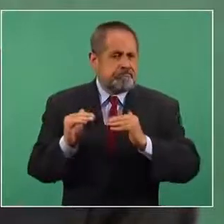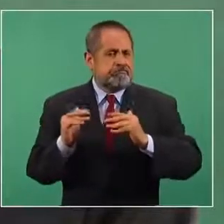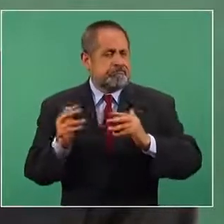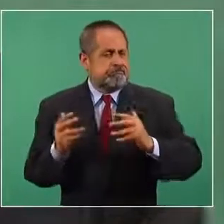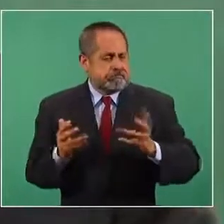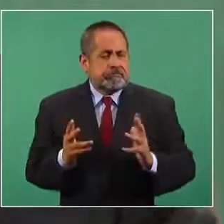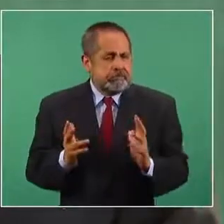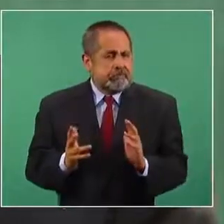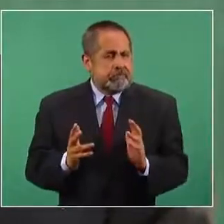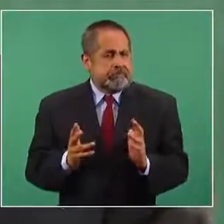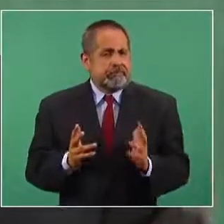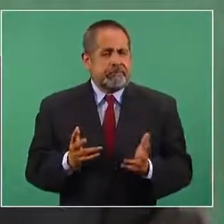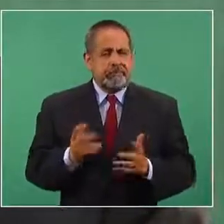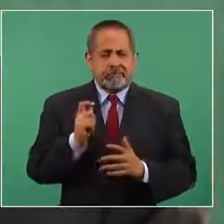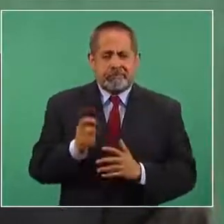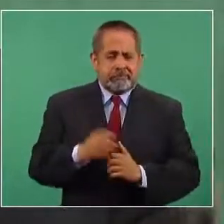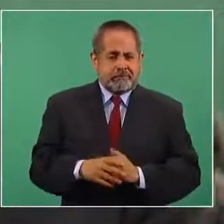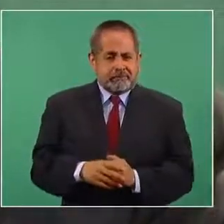de que